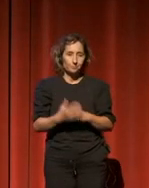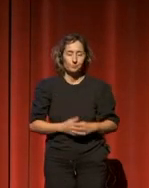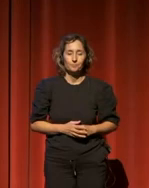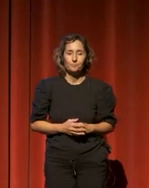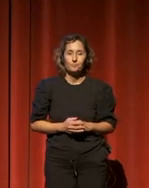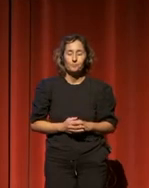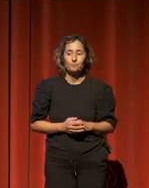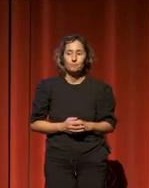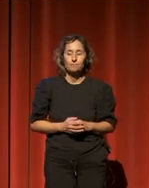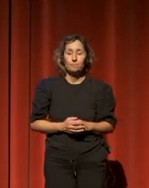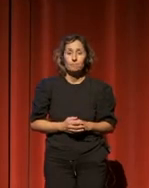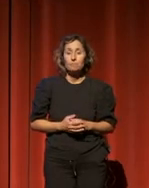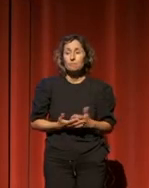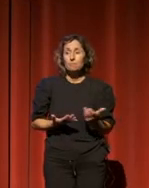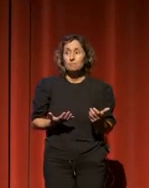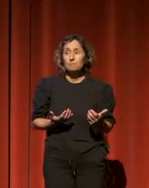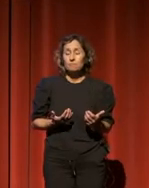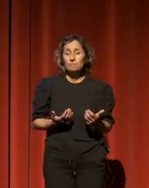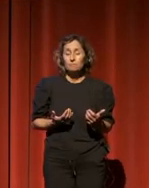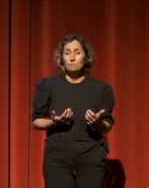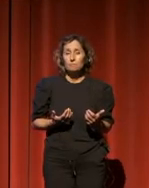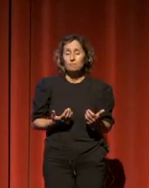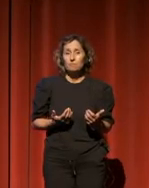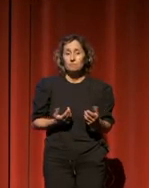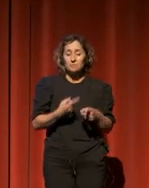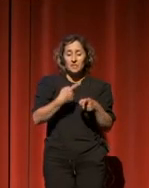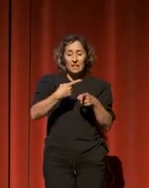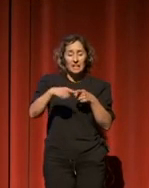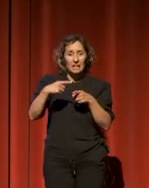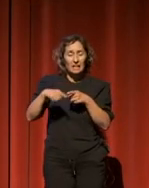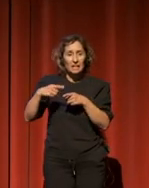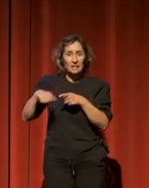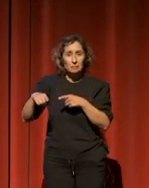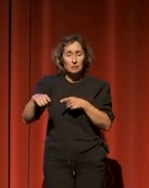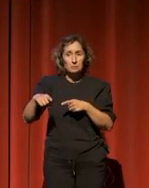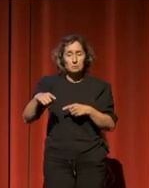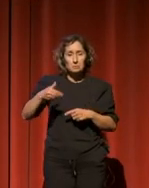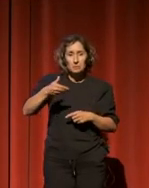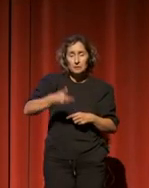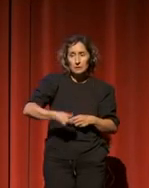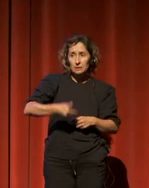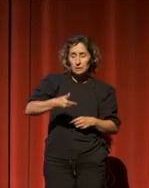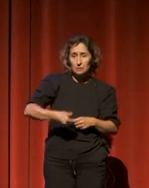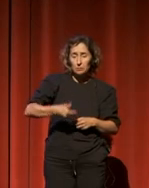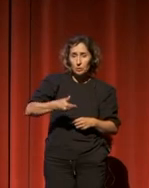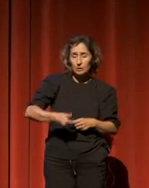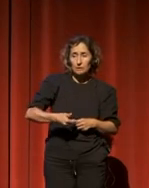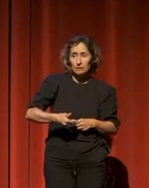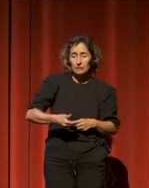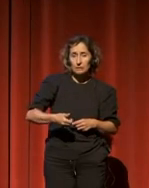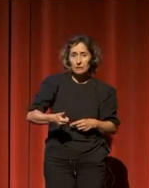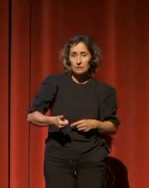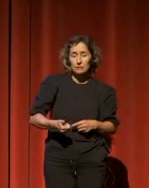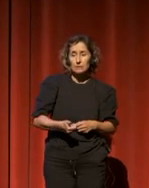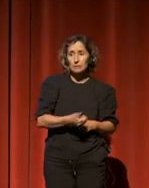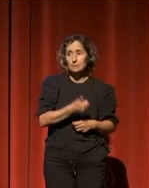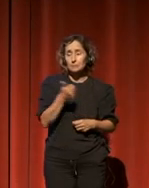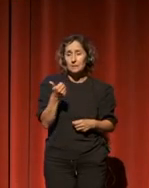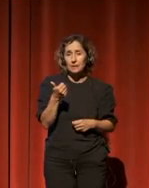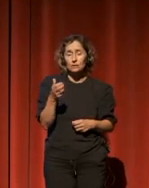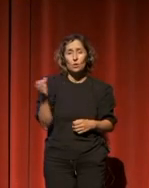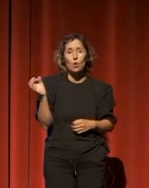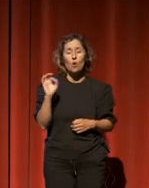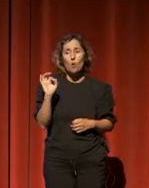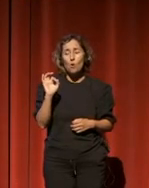em bueno que trata de resumir Qué elementos nos parecen más importantes o significativos para la promoción de de de la